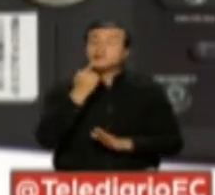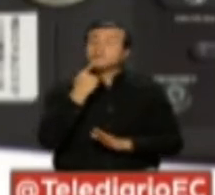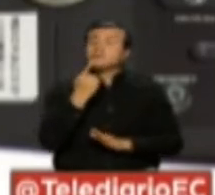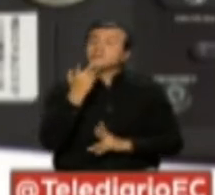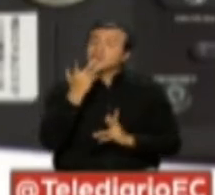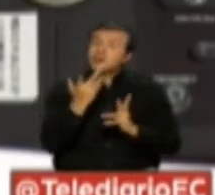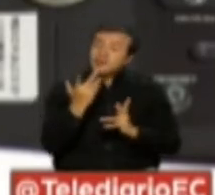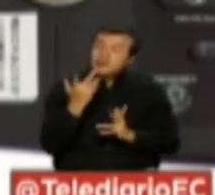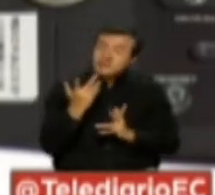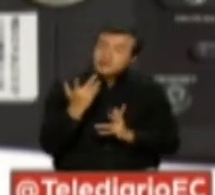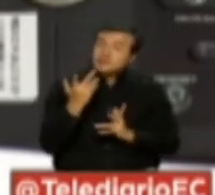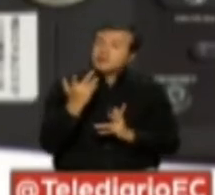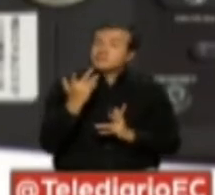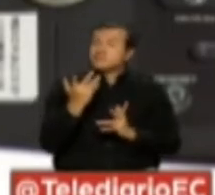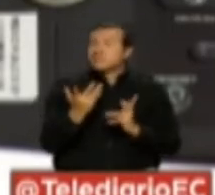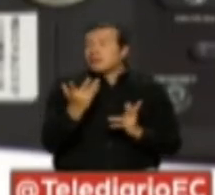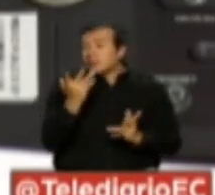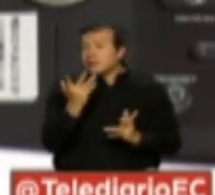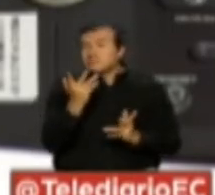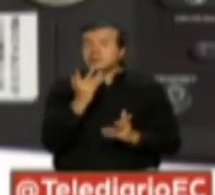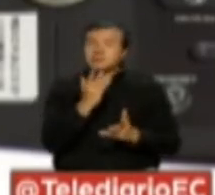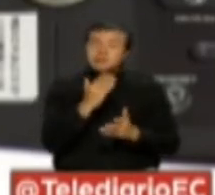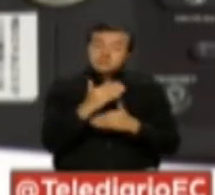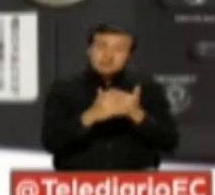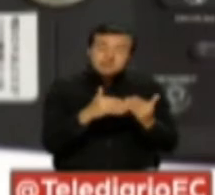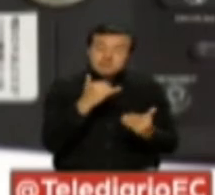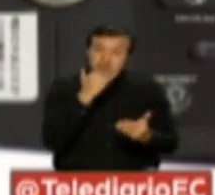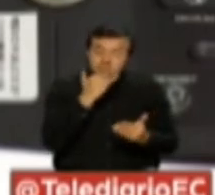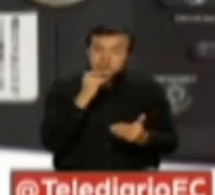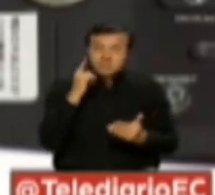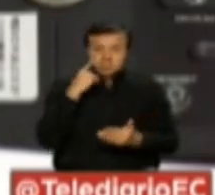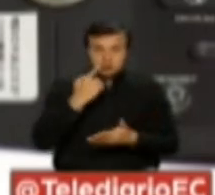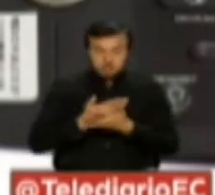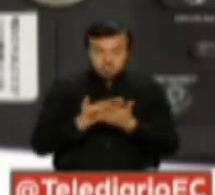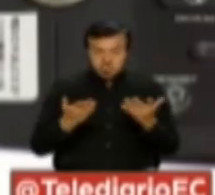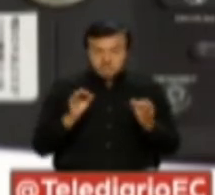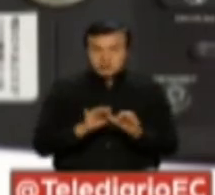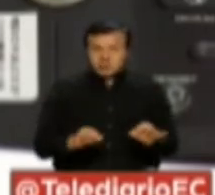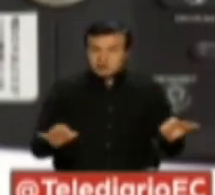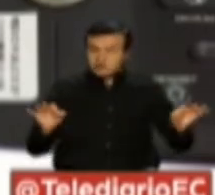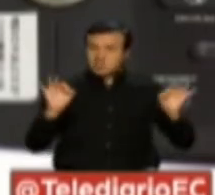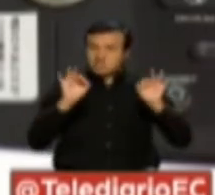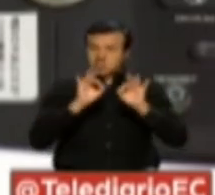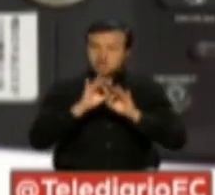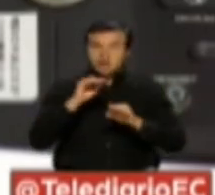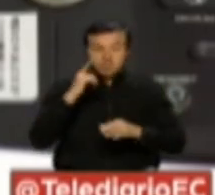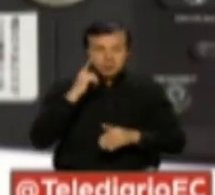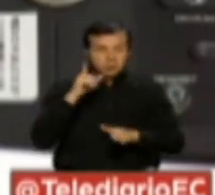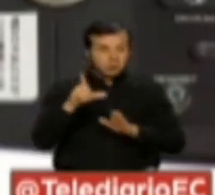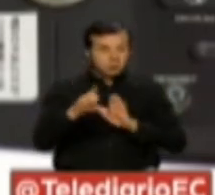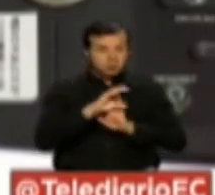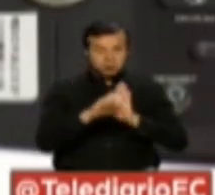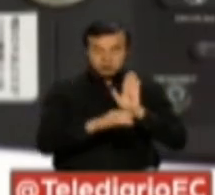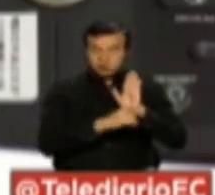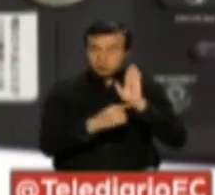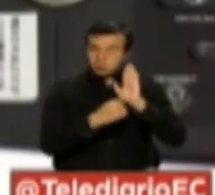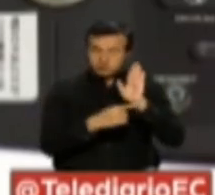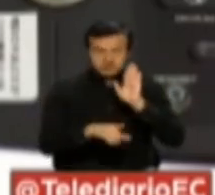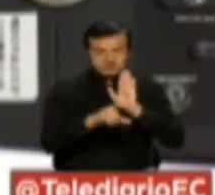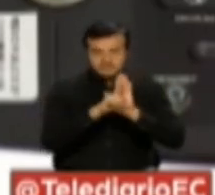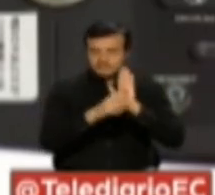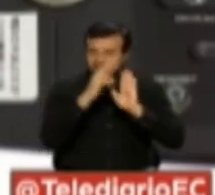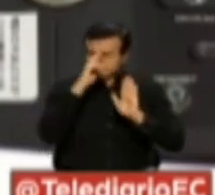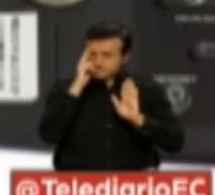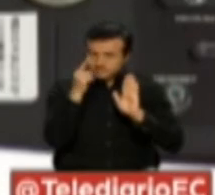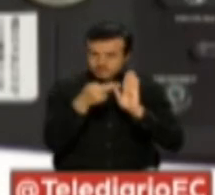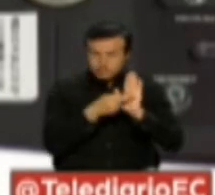posibles nulidades. No se olvide, Eduardo, que las pruebas tienen que ser actuadas de conformidad con la Constitución y la ley. Si